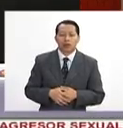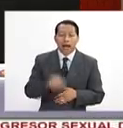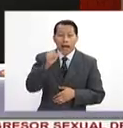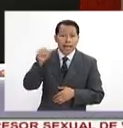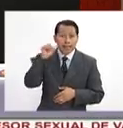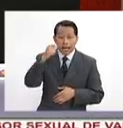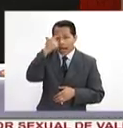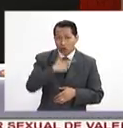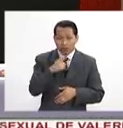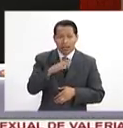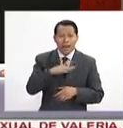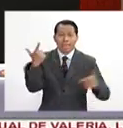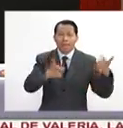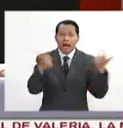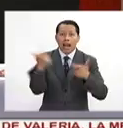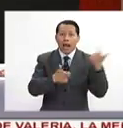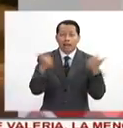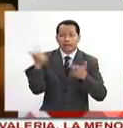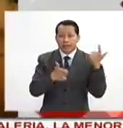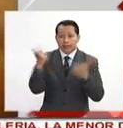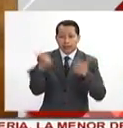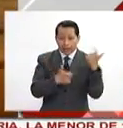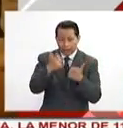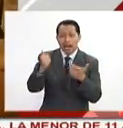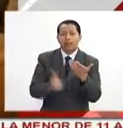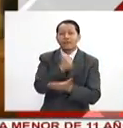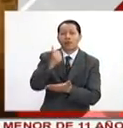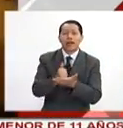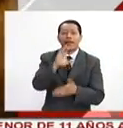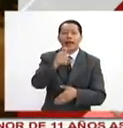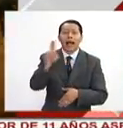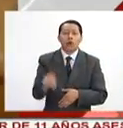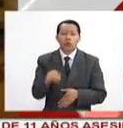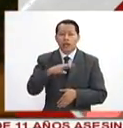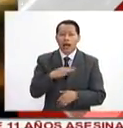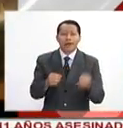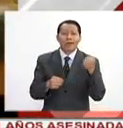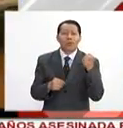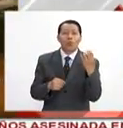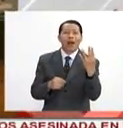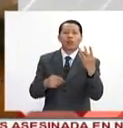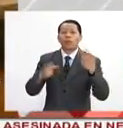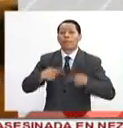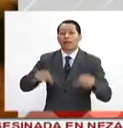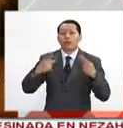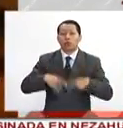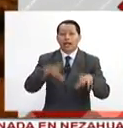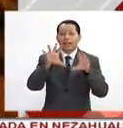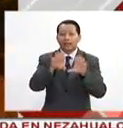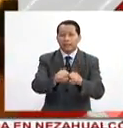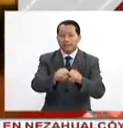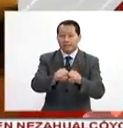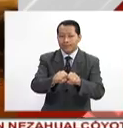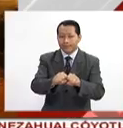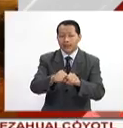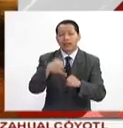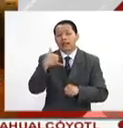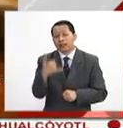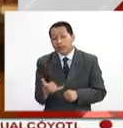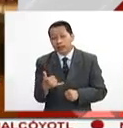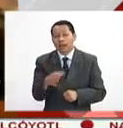Ayer por la noche se registró una balacera en plena ciudad de Cancún que dejó un saldo de 4 personas detenidas